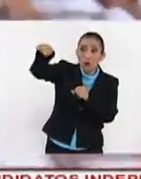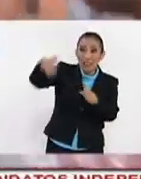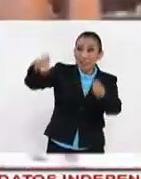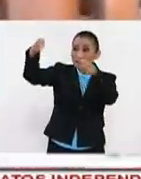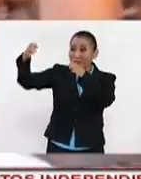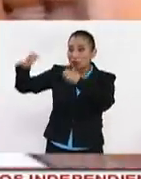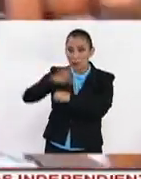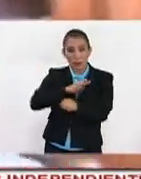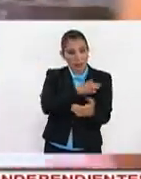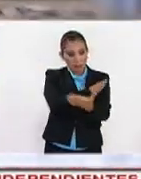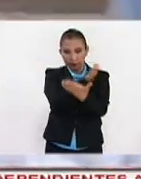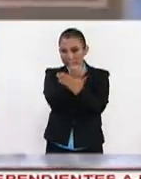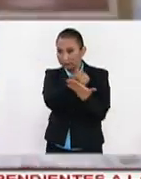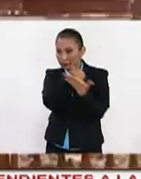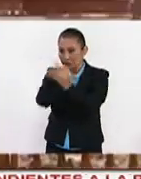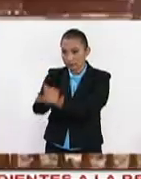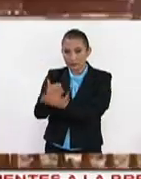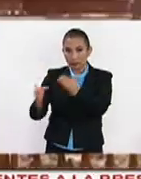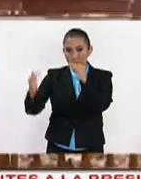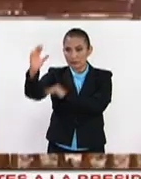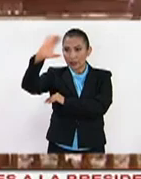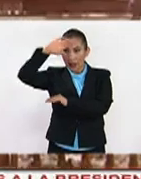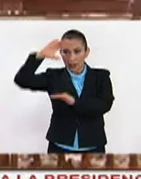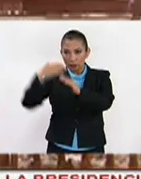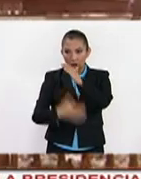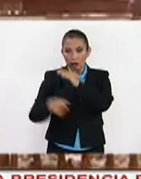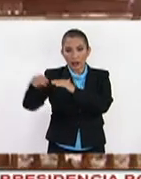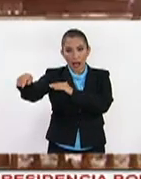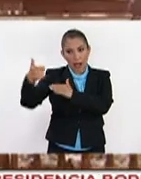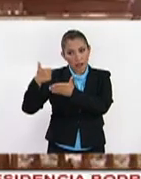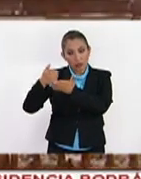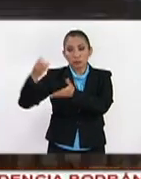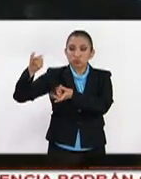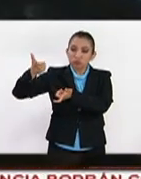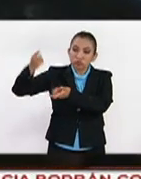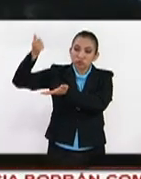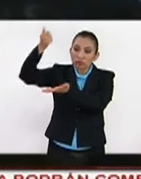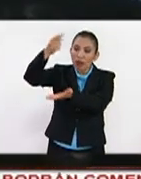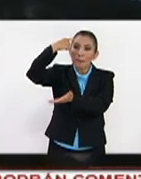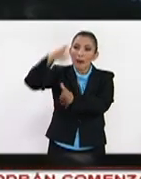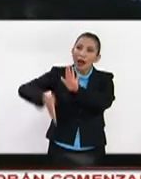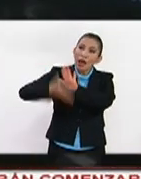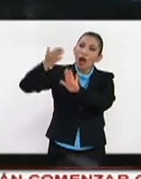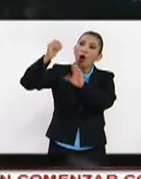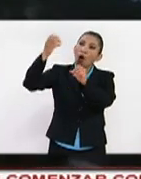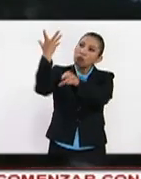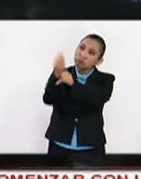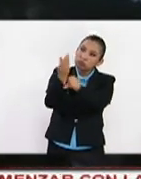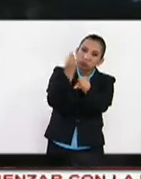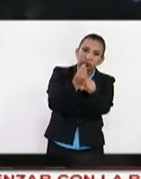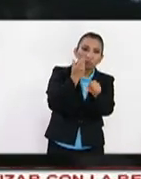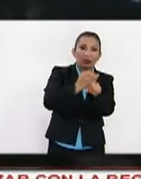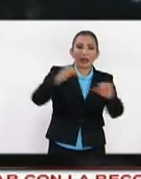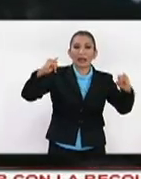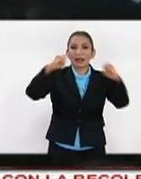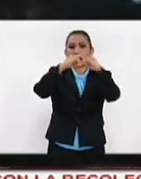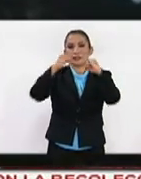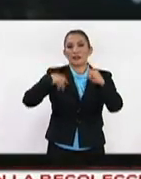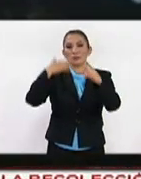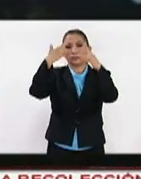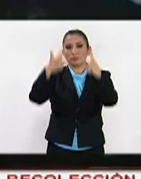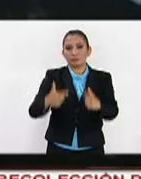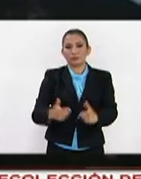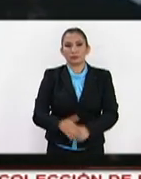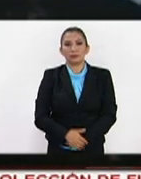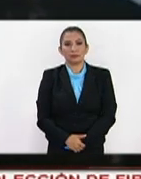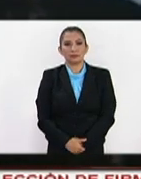podría solicitar la intervención de la jerarquía católica con recursos para construir o reconstruir las iglesias